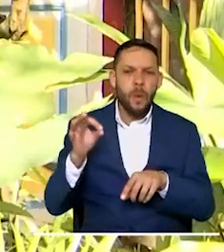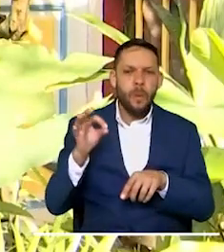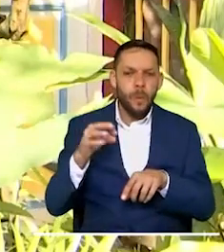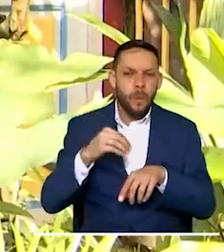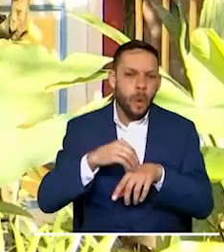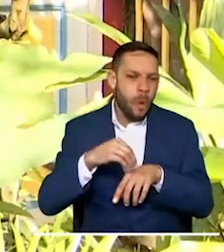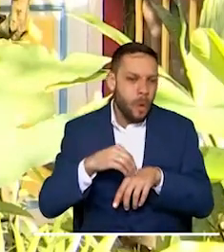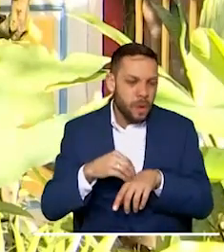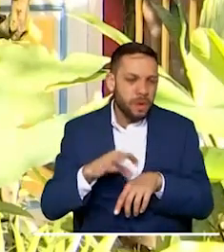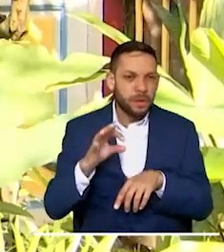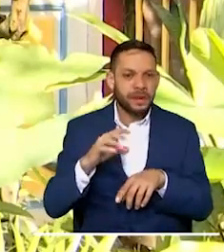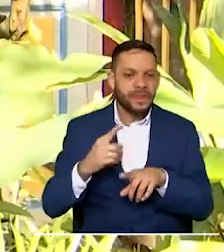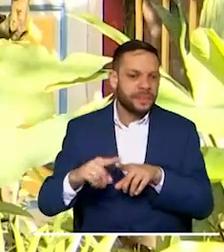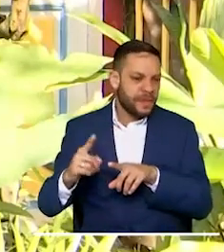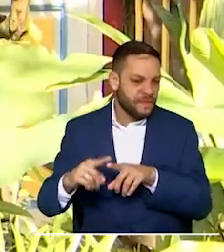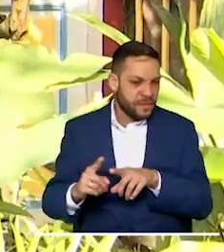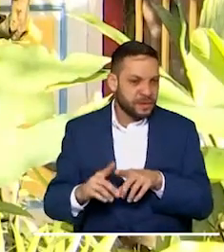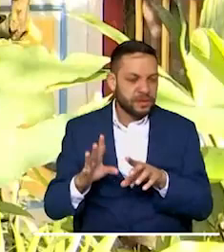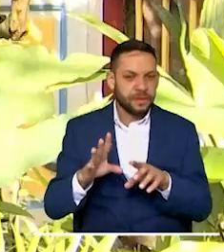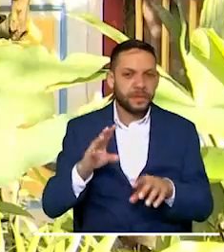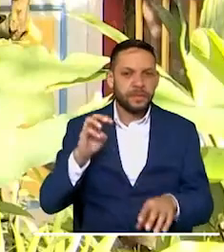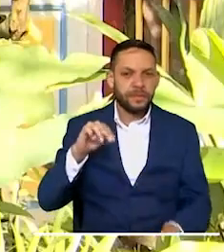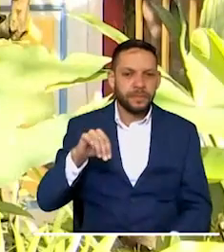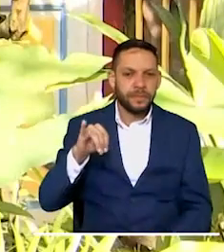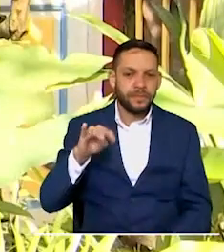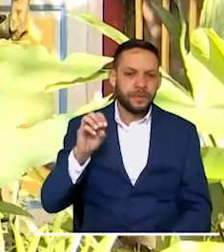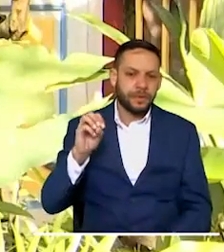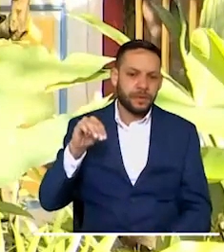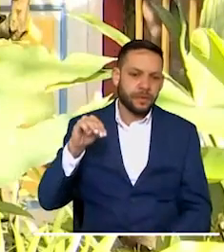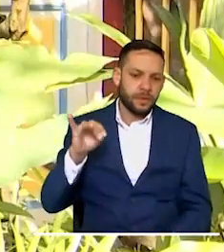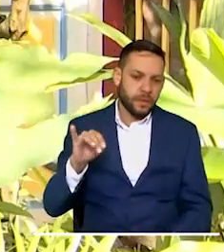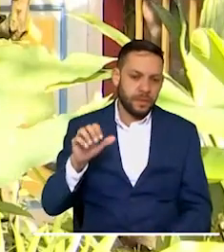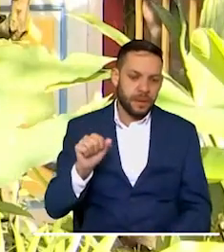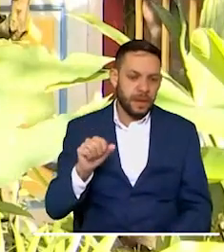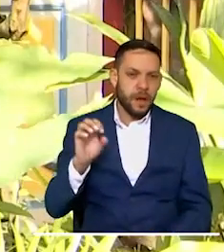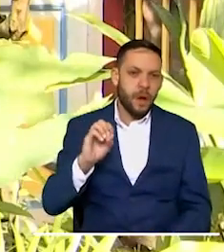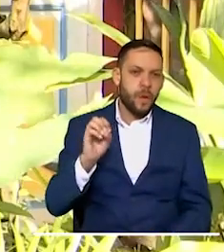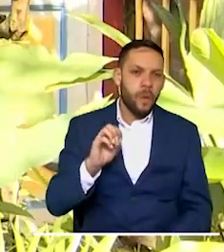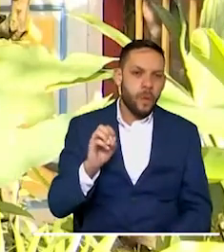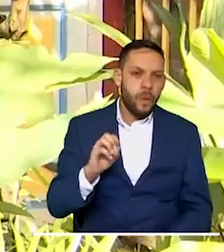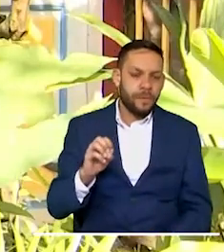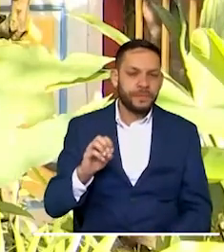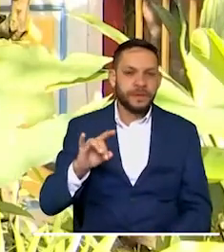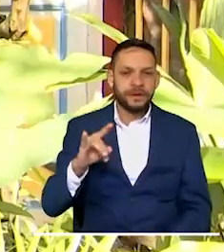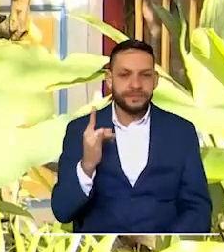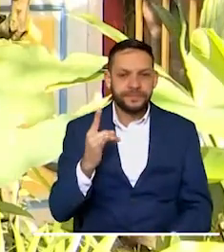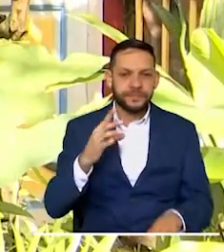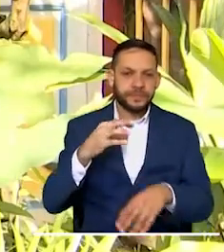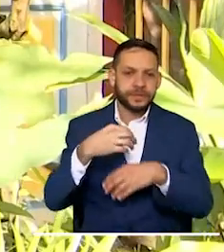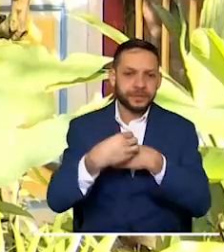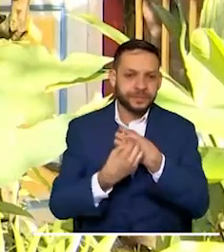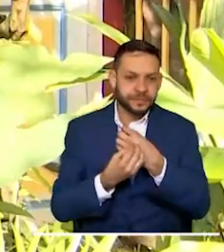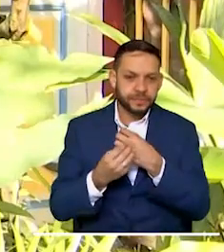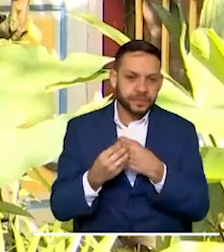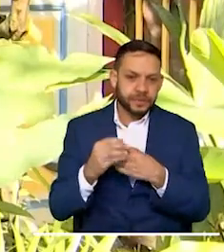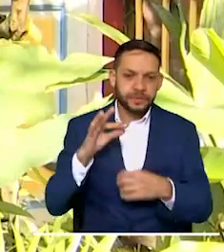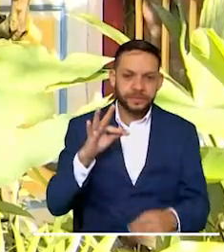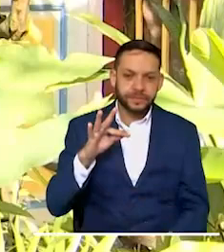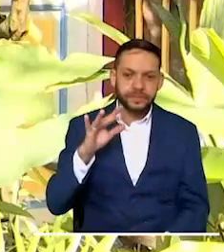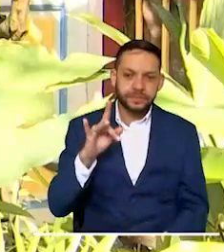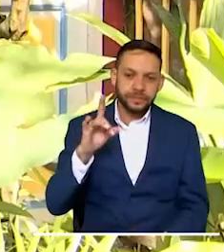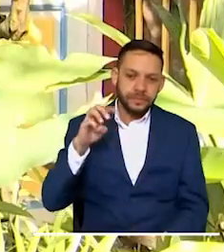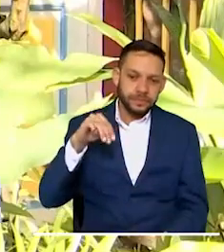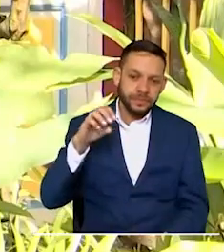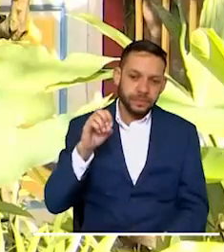nódulo, adenoma, fibroma, mioma, o si hay presencia de alguna masa, algún tumor, por ejemplo, que implique hacer